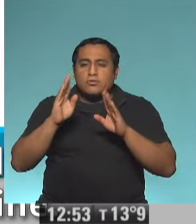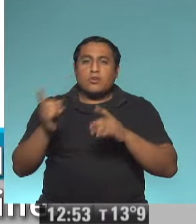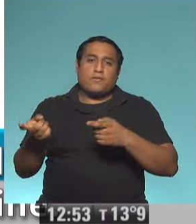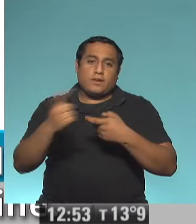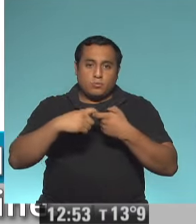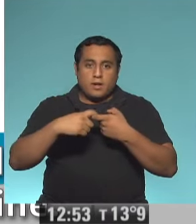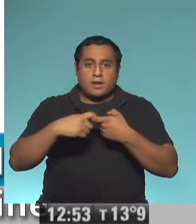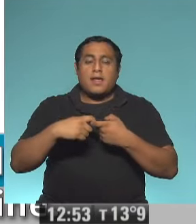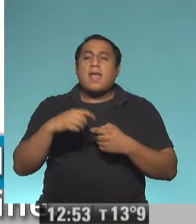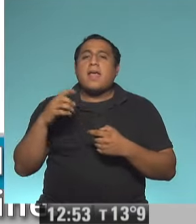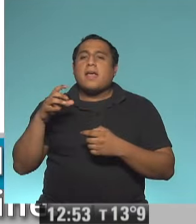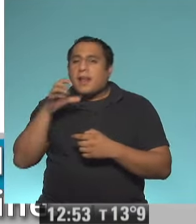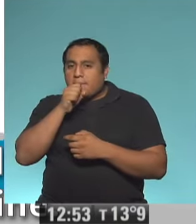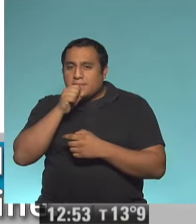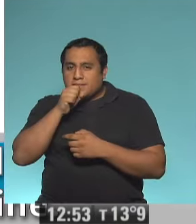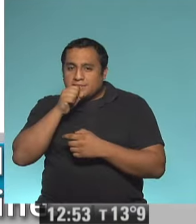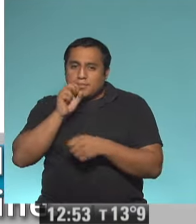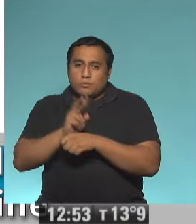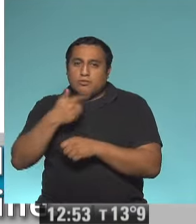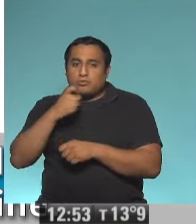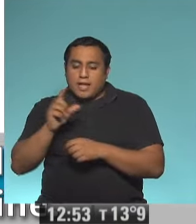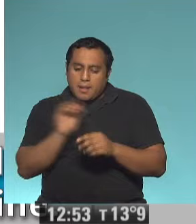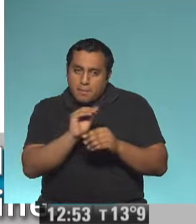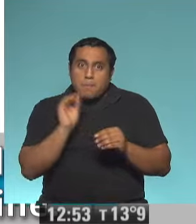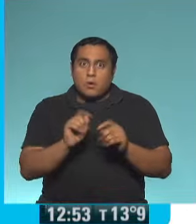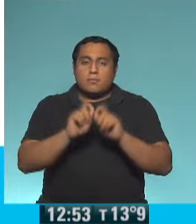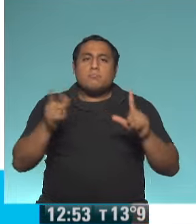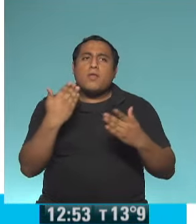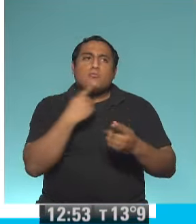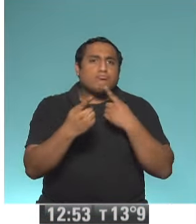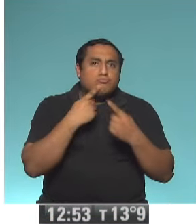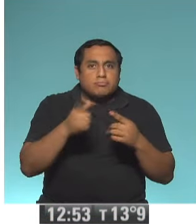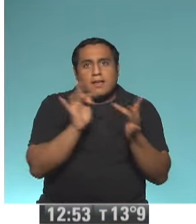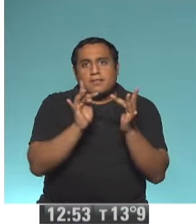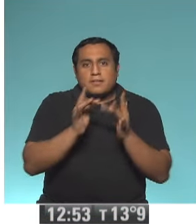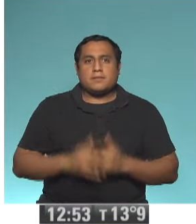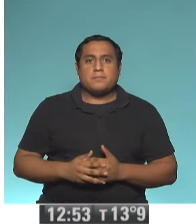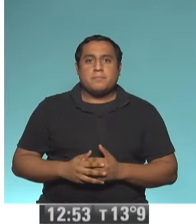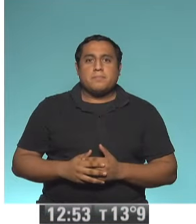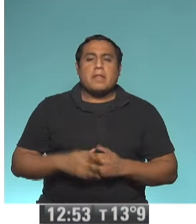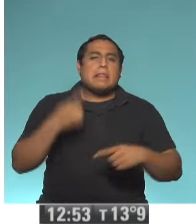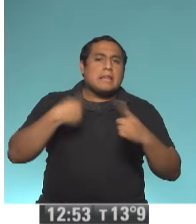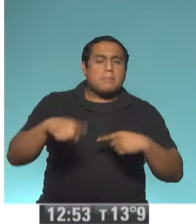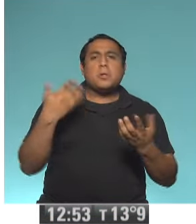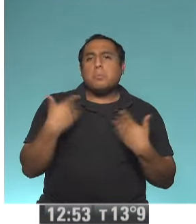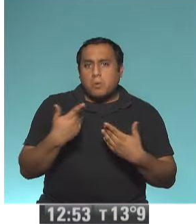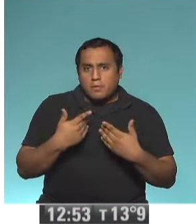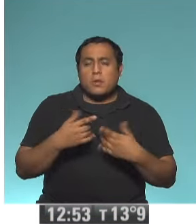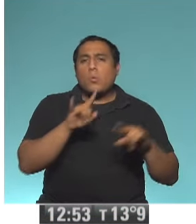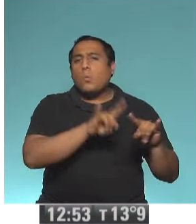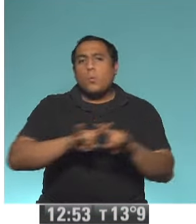de la Seguridad Social podés realizar gestiones y consultas de manera online. gestiones que se pueden realizar vía